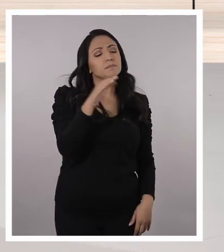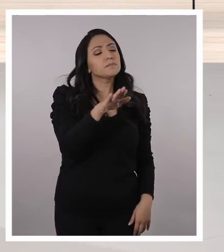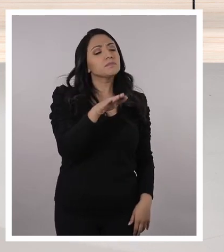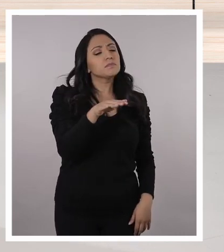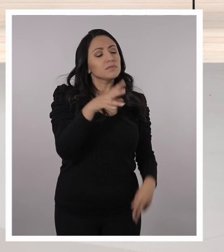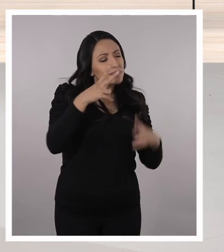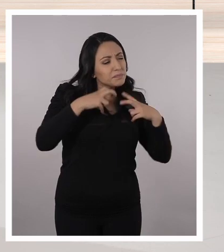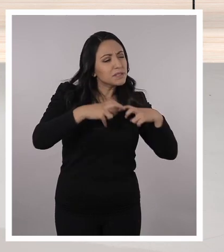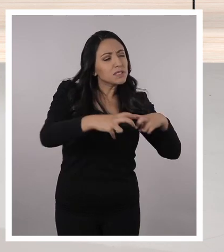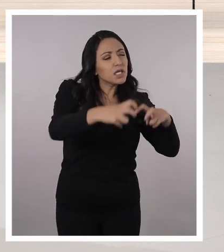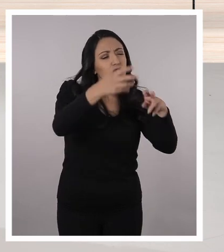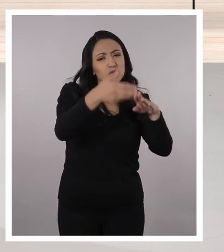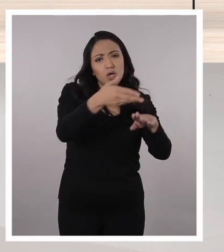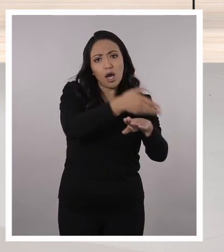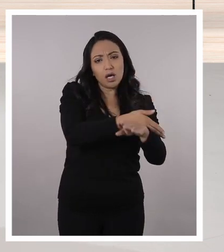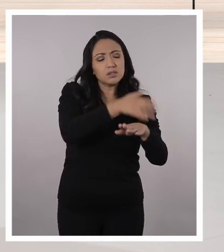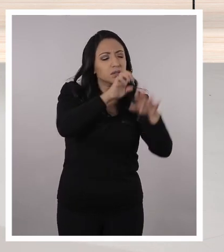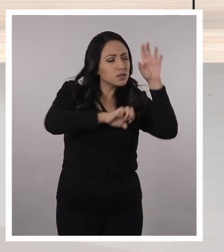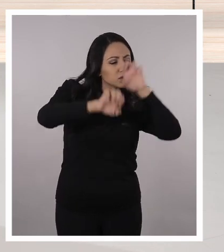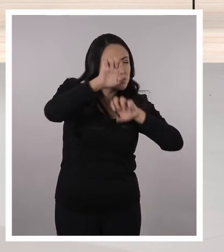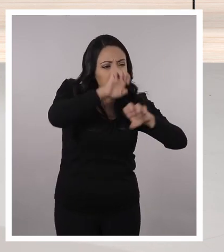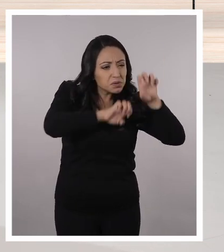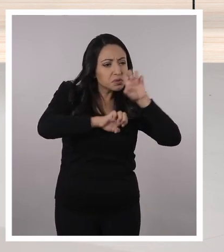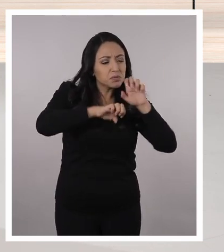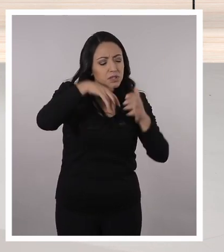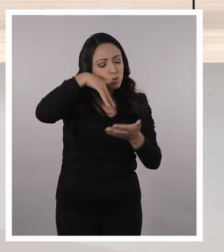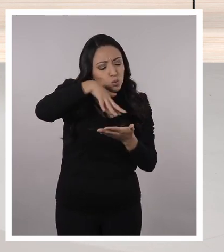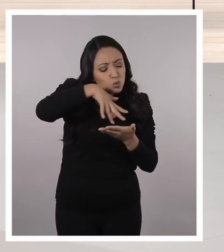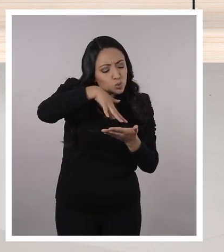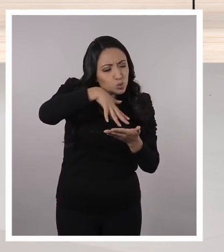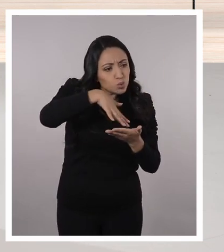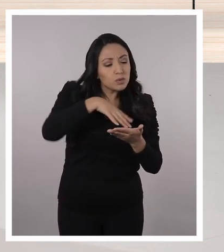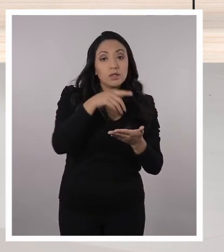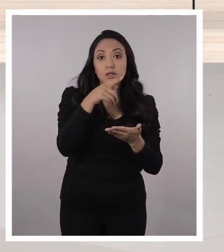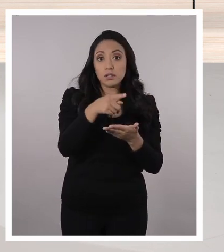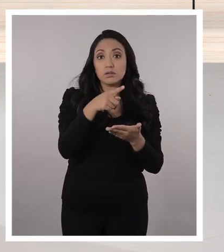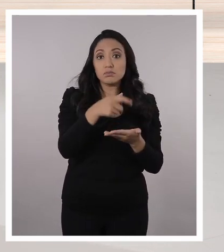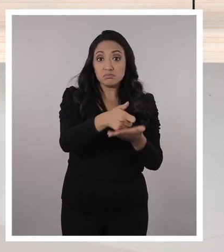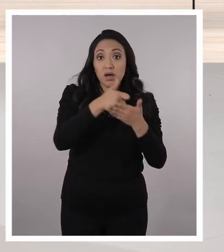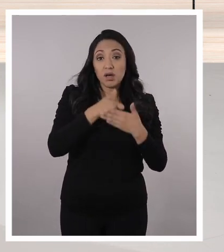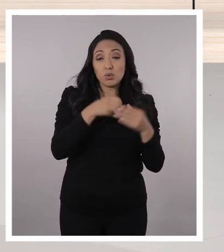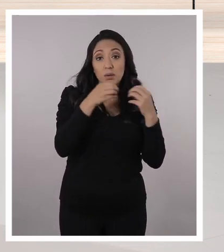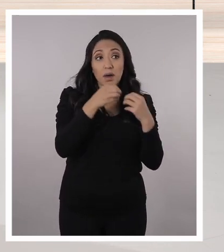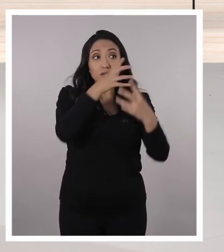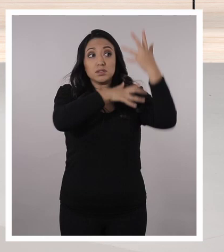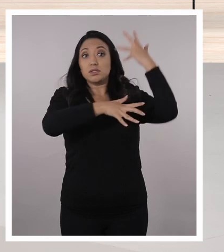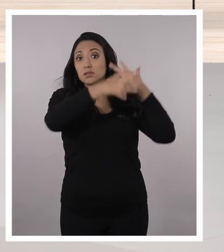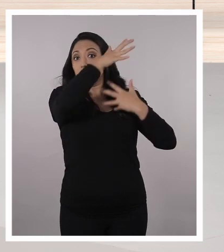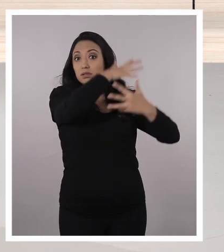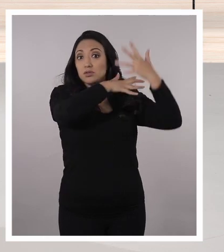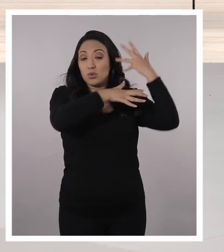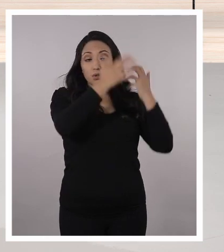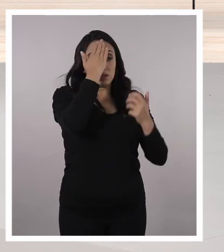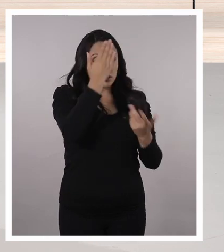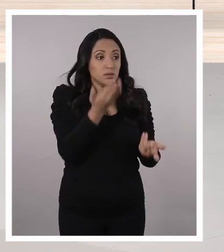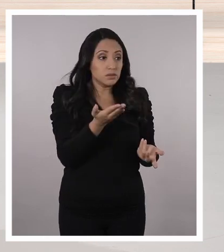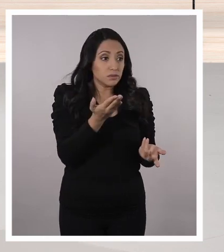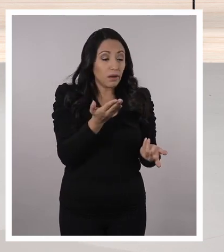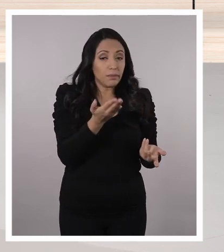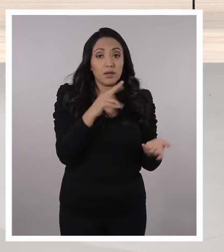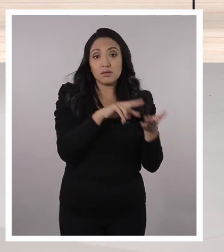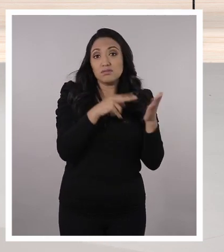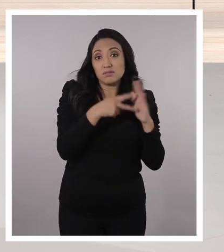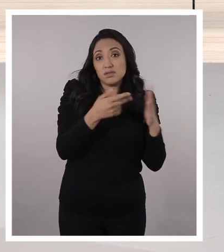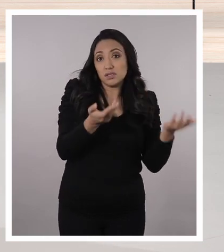que entonces todas estas investigaciones y estudios que se hacen nos ayudan justamente a saber un poco más sobre nuestro